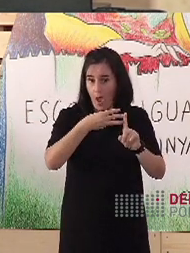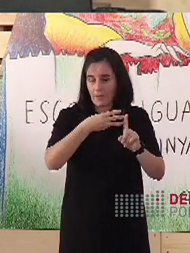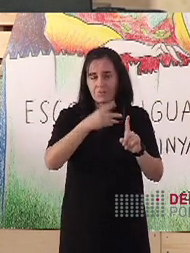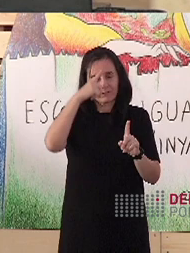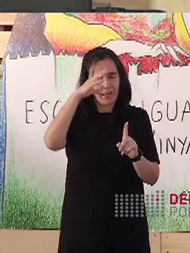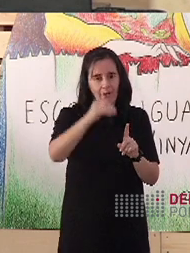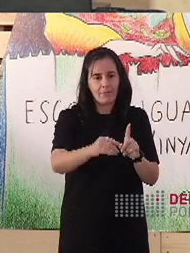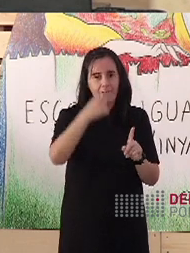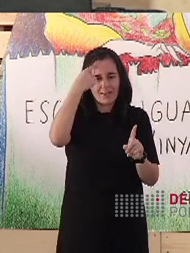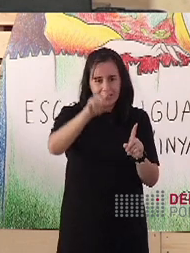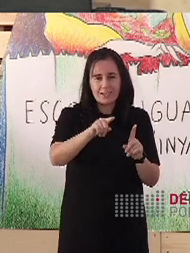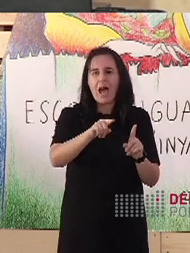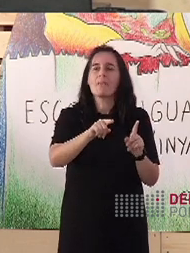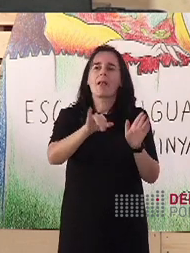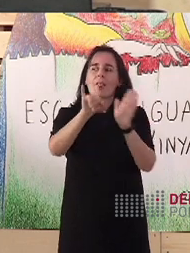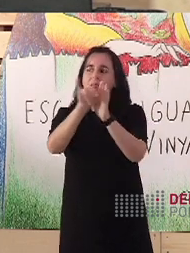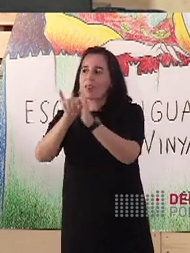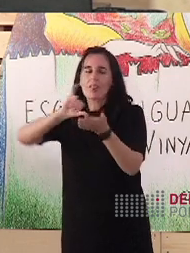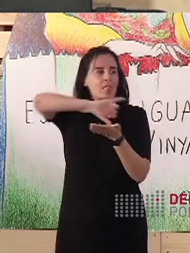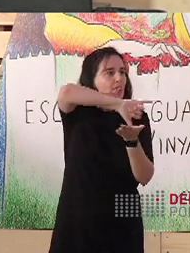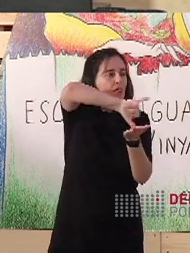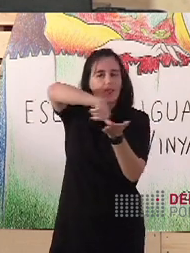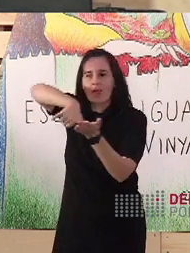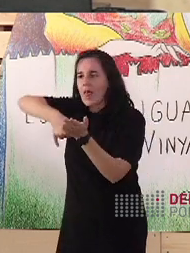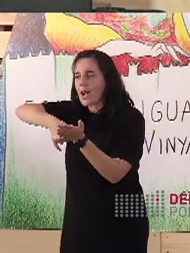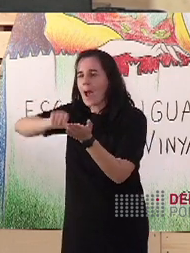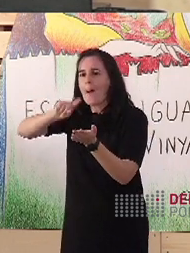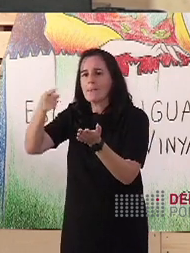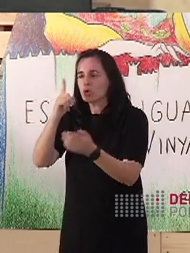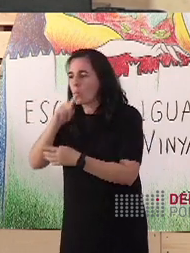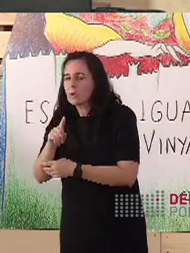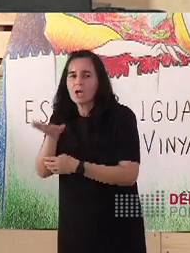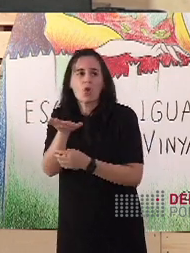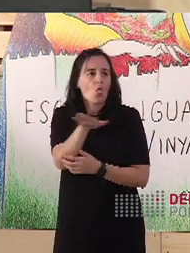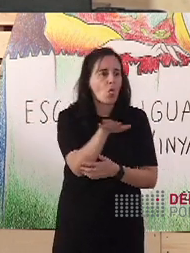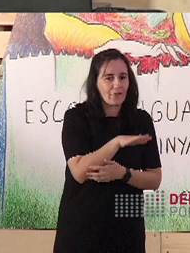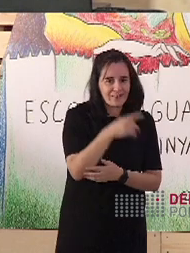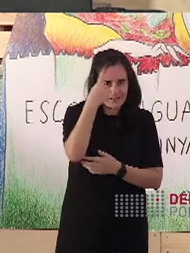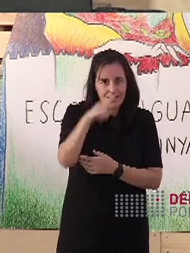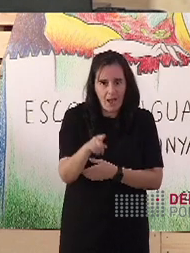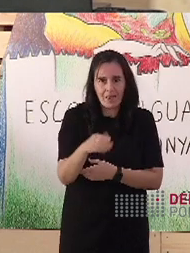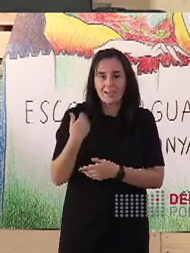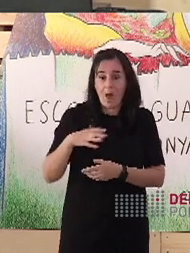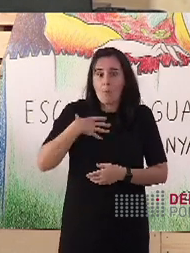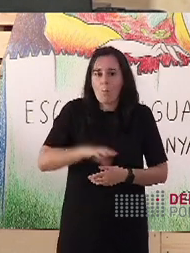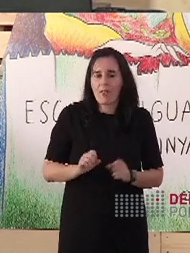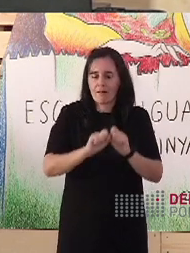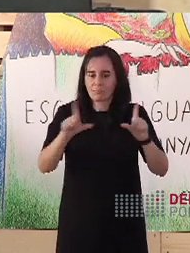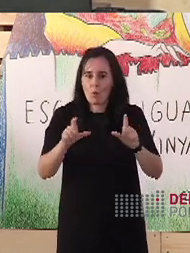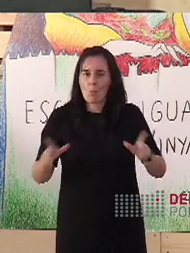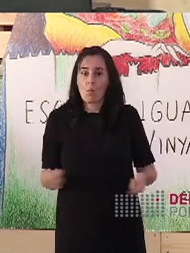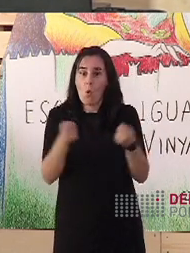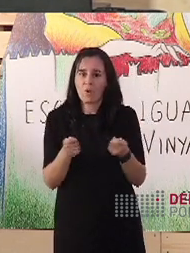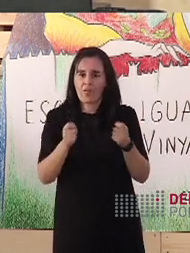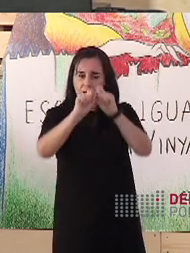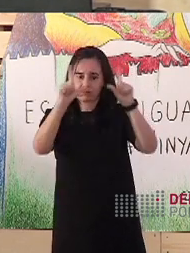cuántos metros tienen el piso de prostitución, ya se les va a abrir un chat, ya van a poder... ¿Quieres hacer realidad esta fantasía?